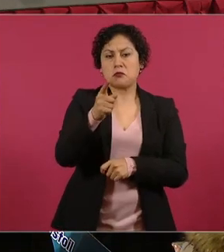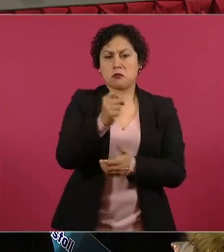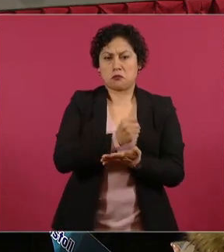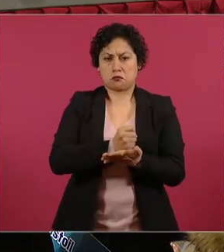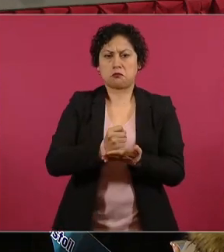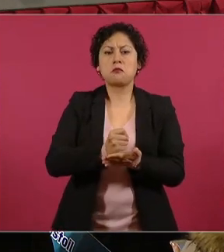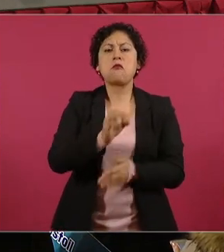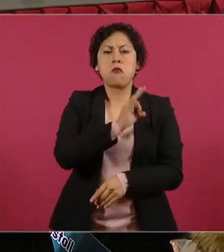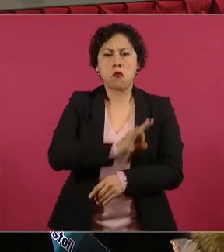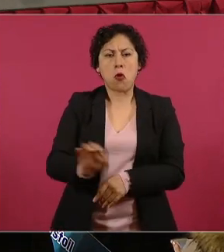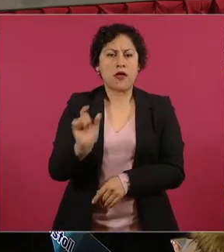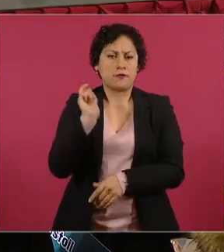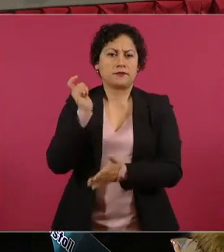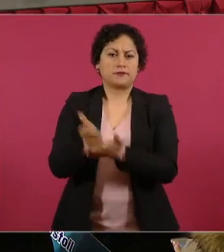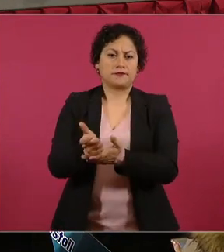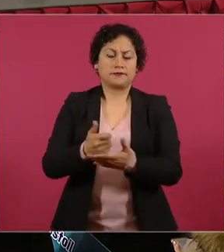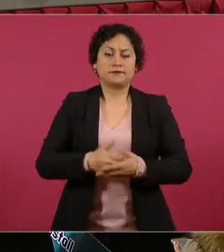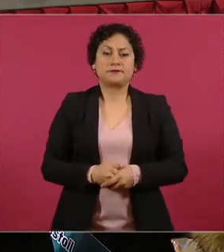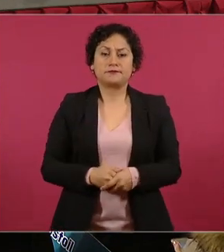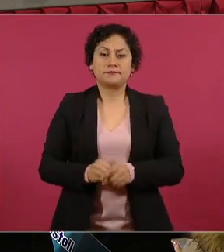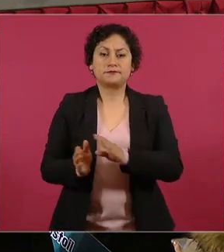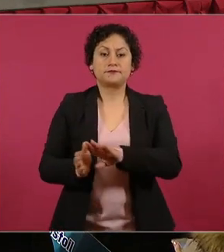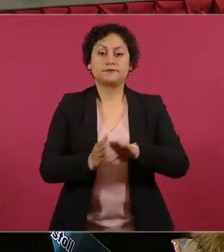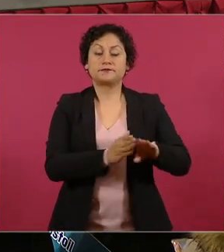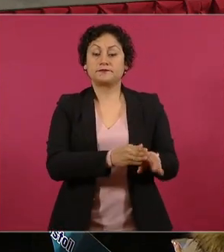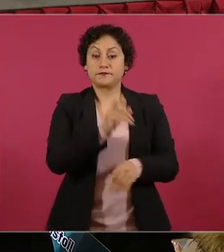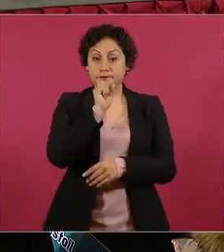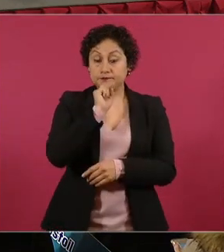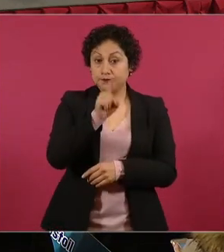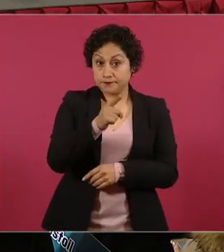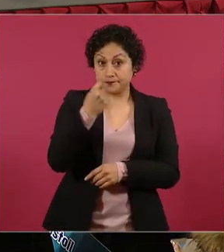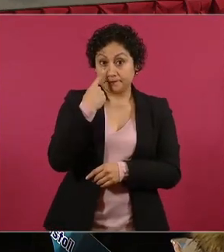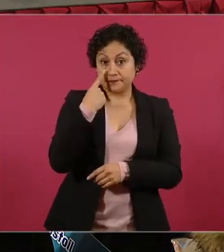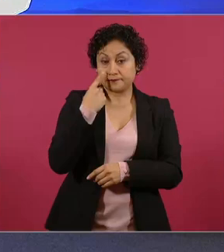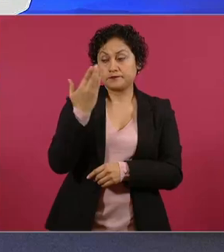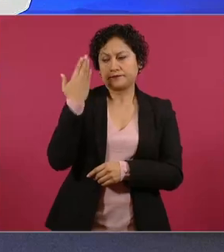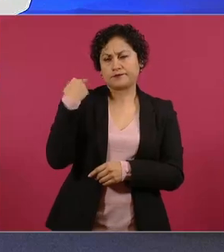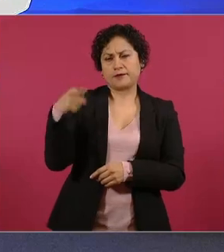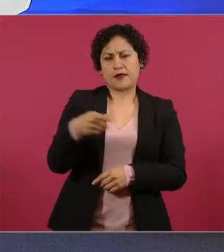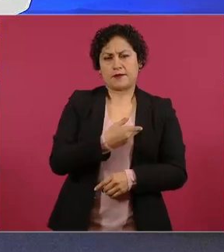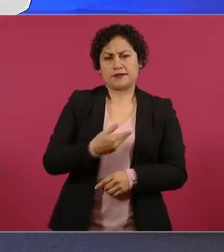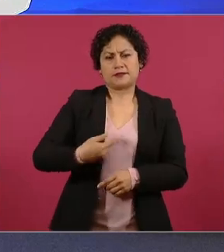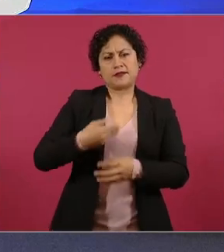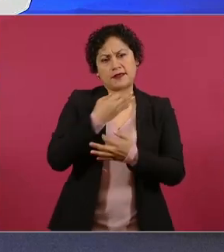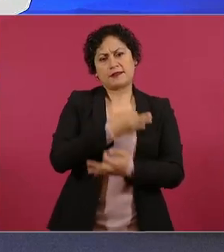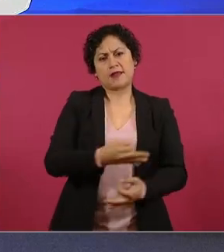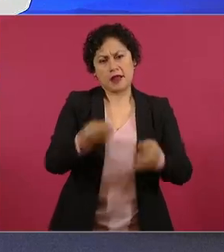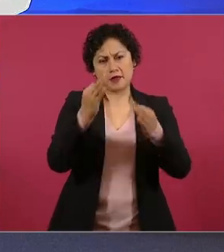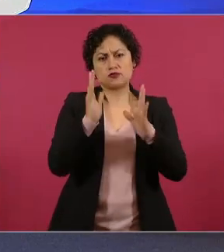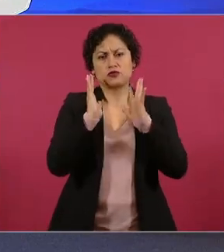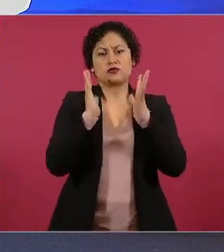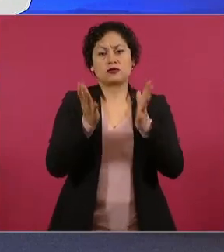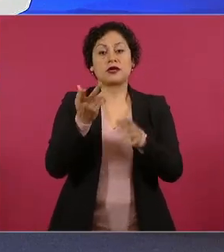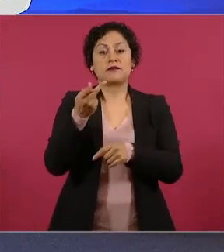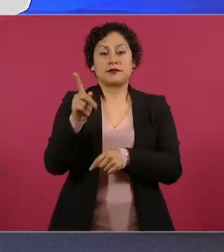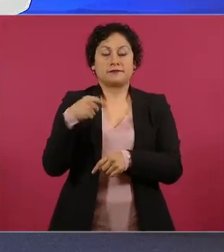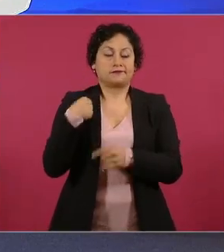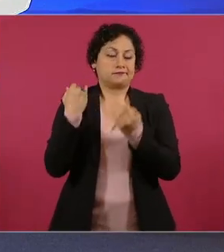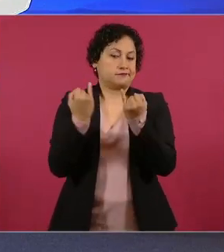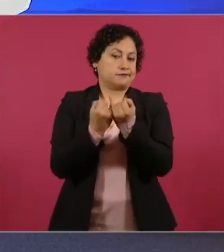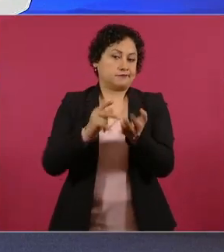favor. También informarles, como ya el señor presidente lo anunció hace unos días, estamos